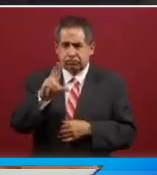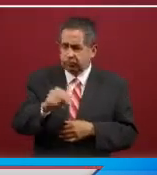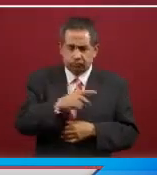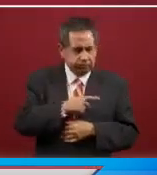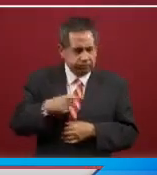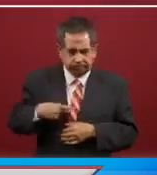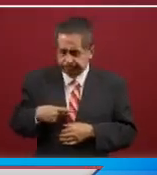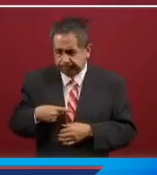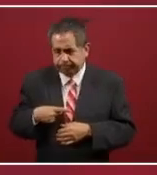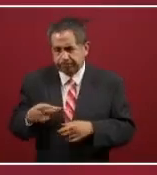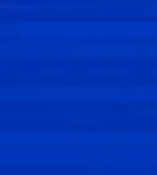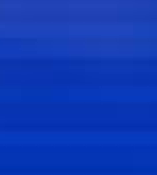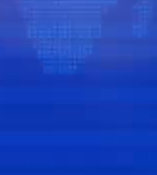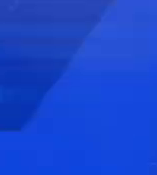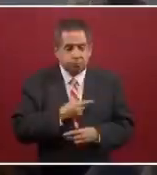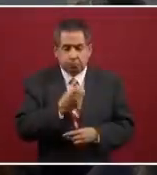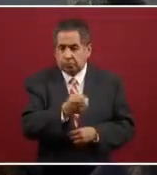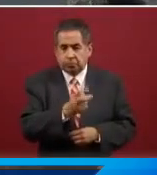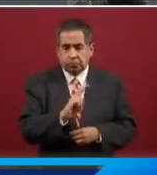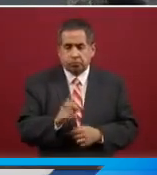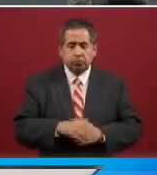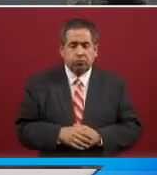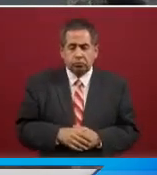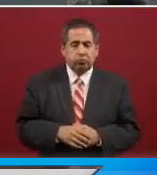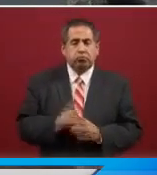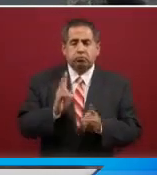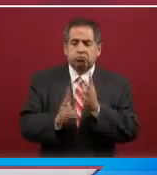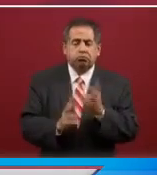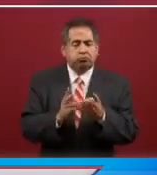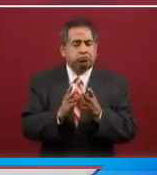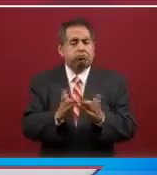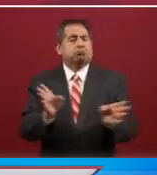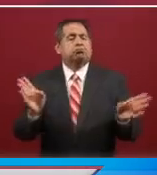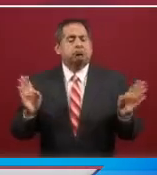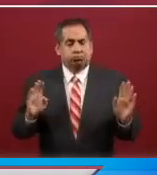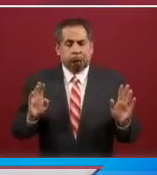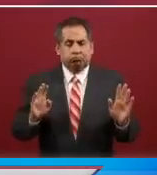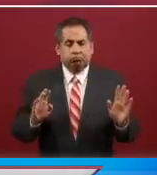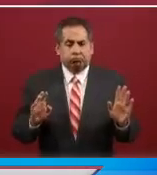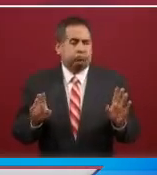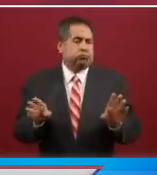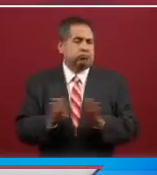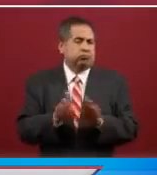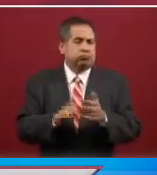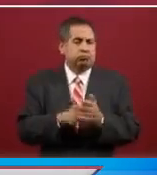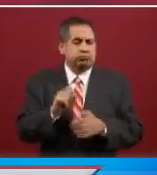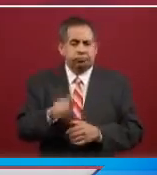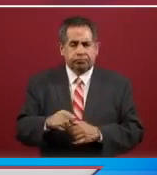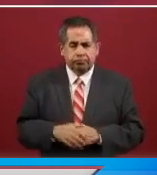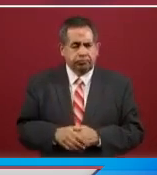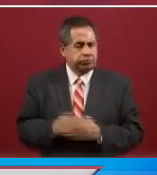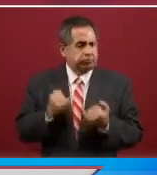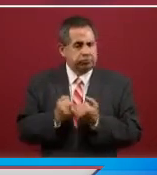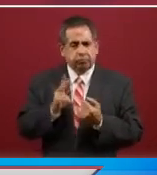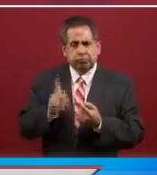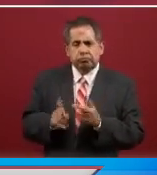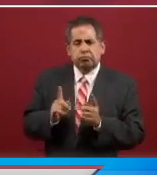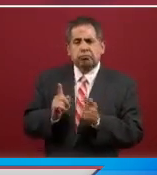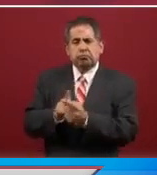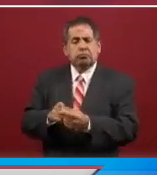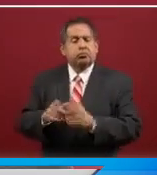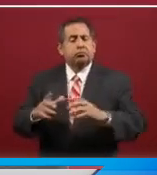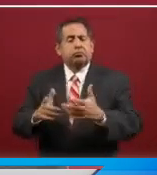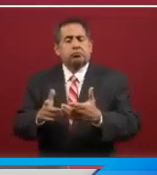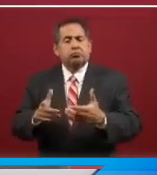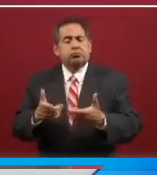de nepotismo en su gobierno. Reunión con gobernadores. Se mantuvo una reunión con los gobernadores del PRI y se trató básicamente el